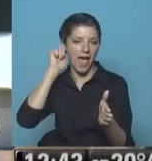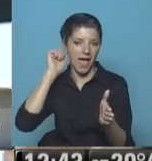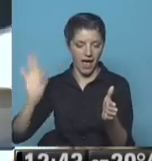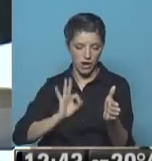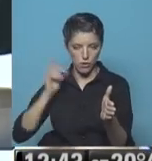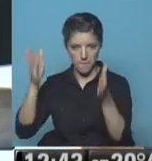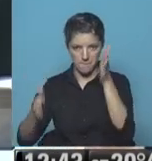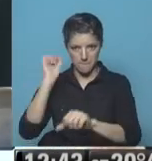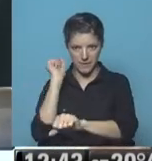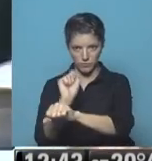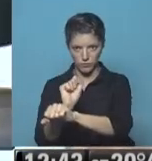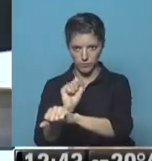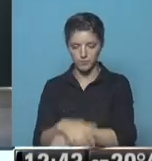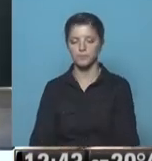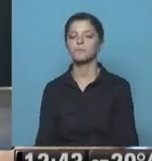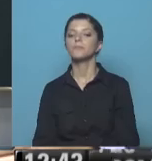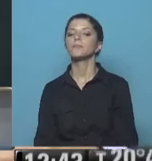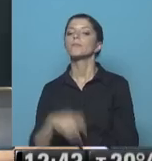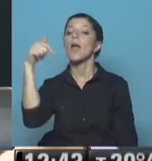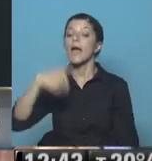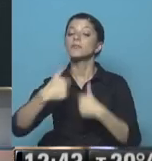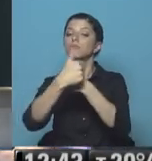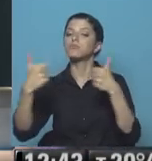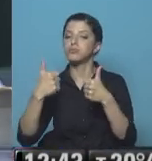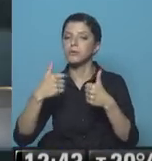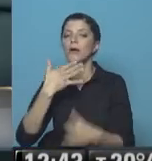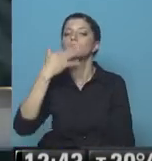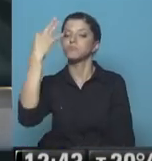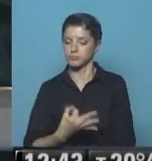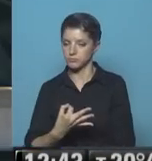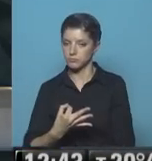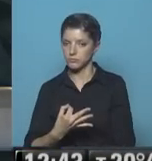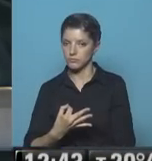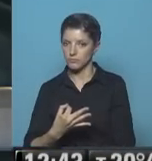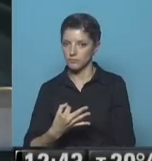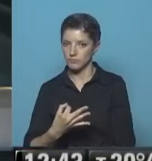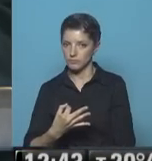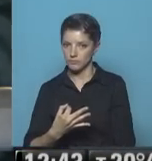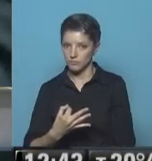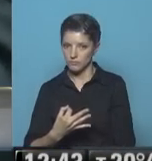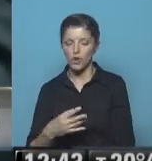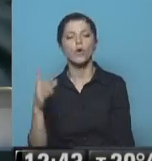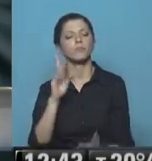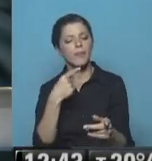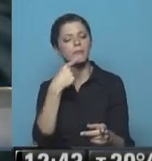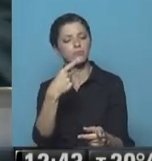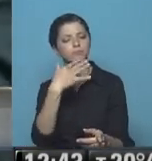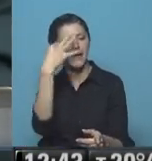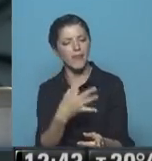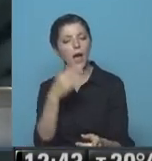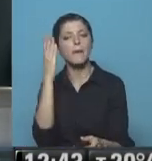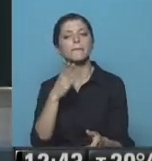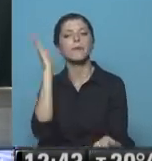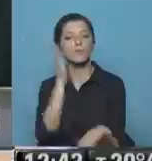jurisdiccional considera prudente dictar lo que es la